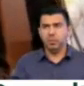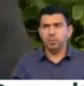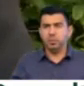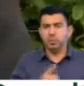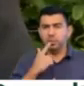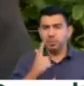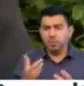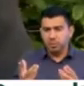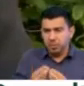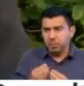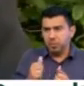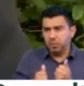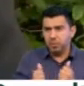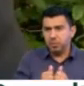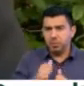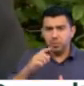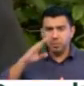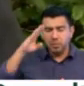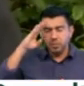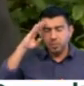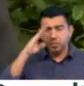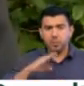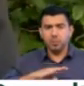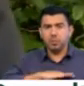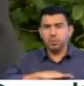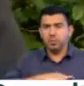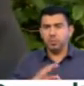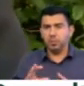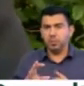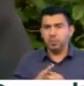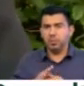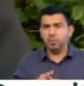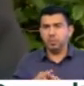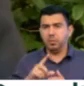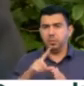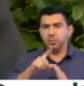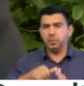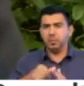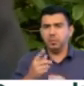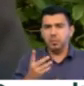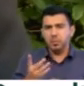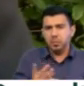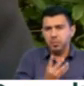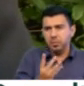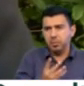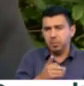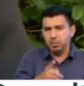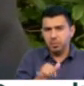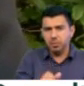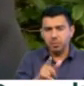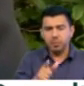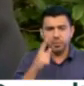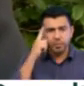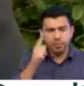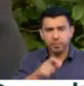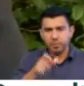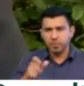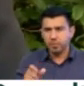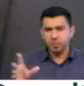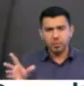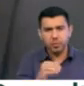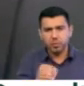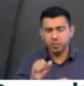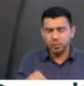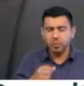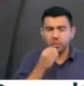con las alcaldías vamos a poner el 50% restante durante todo este cuatrenio para que nuestros ciudadanos puedan disfrutar de esas zonas Wi-Fi totalmente